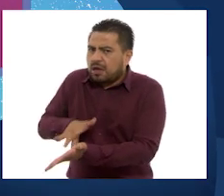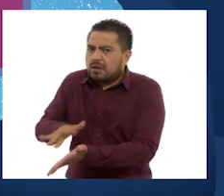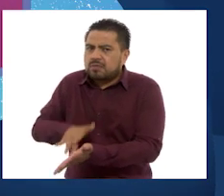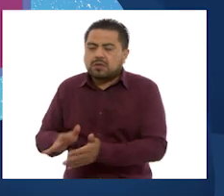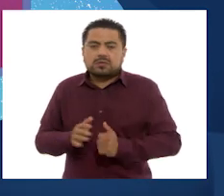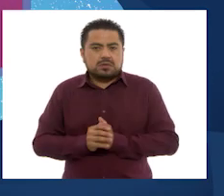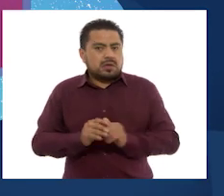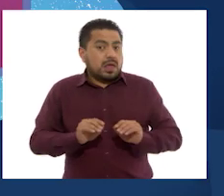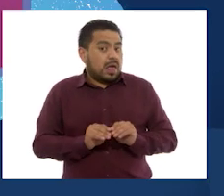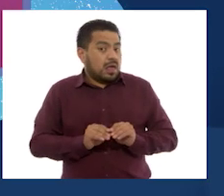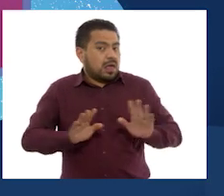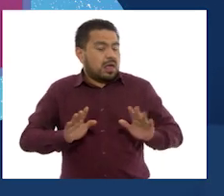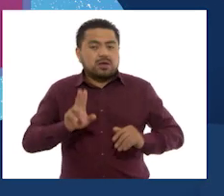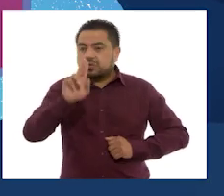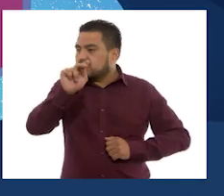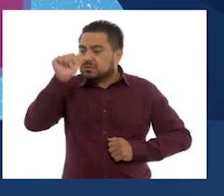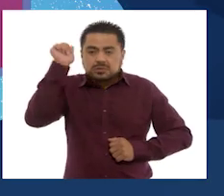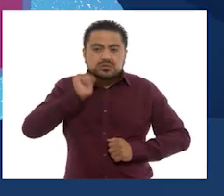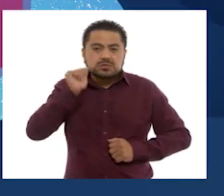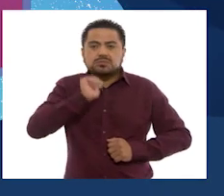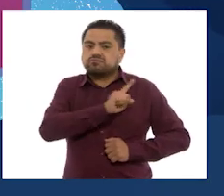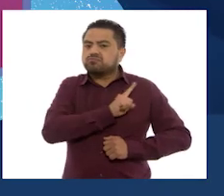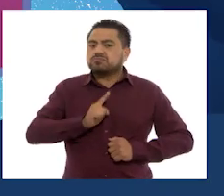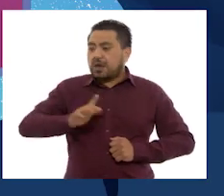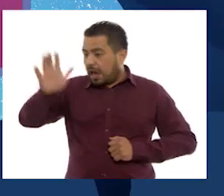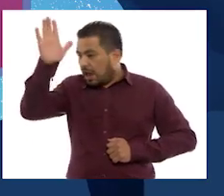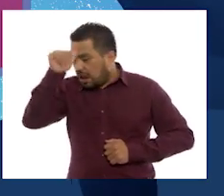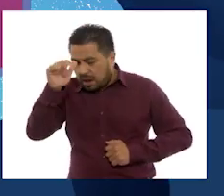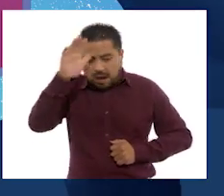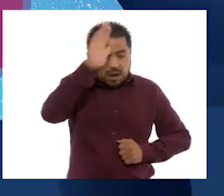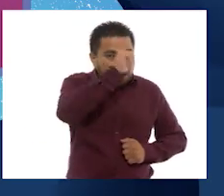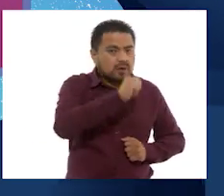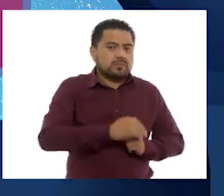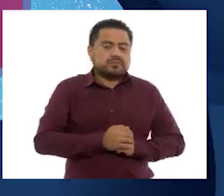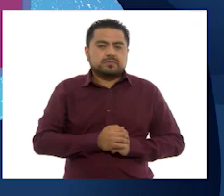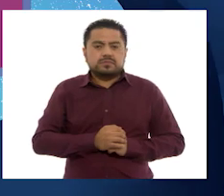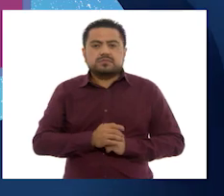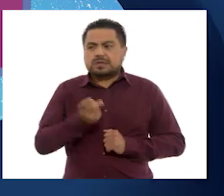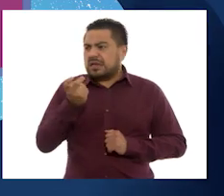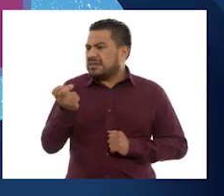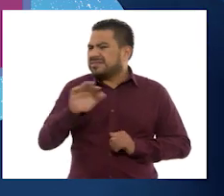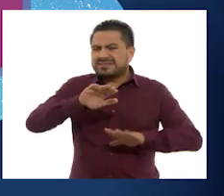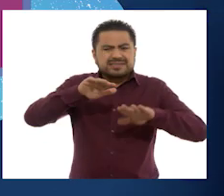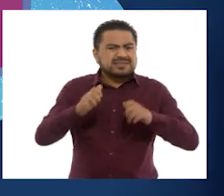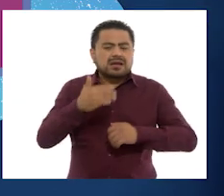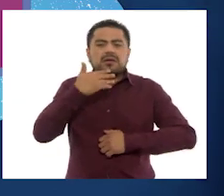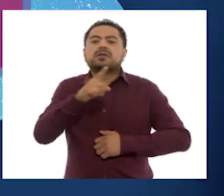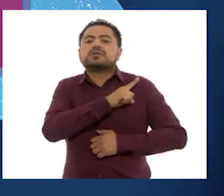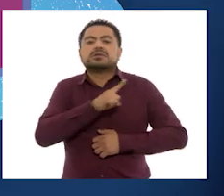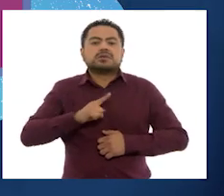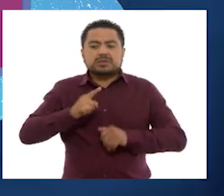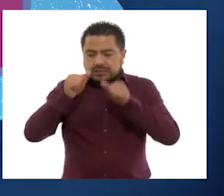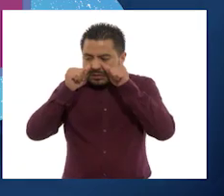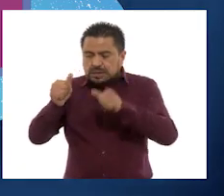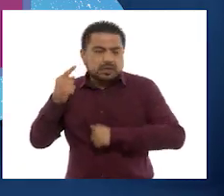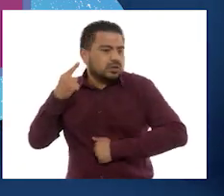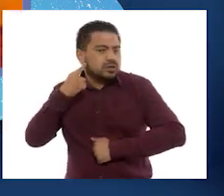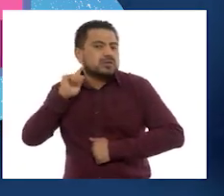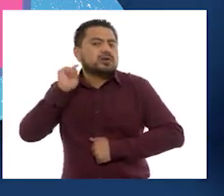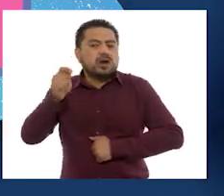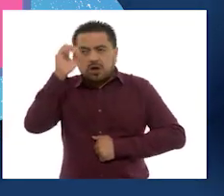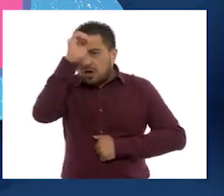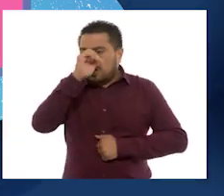Claro, Memo. No siempre se puede estar de acuerdo con todo mundo, ¿no crees? Eso está bien, pero hay que saber escuchar y respetar la opinión del